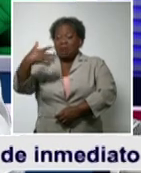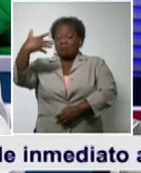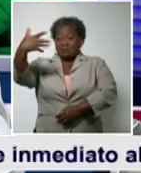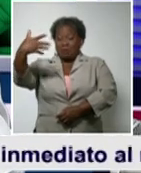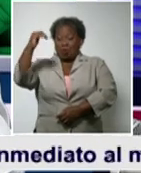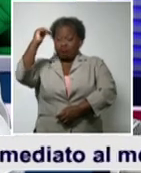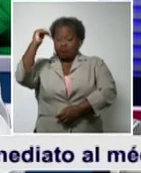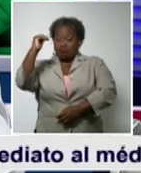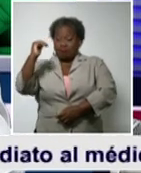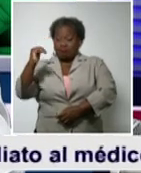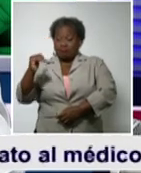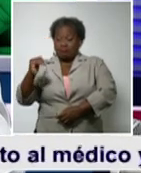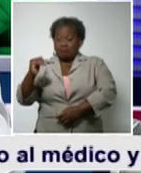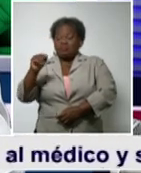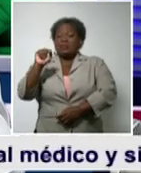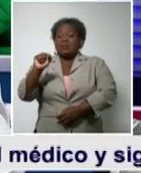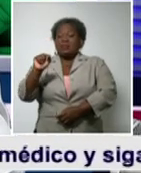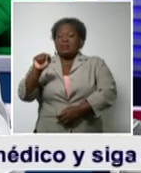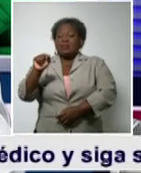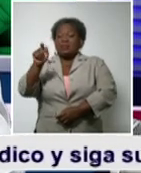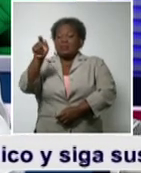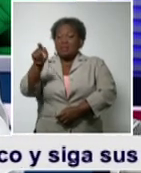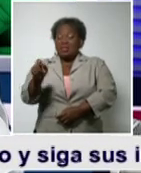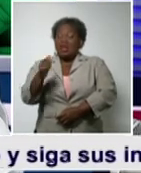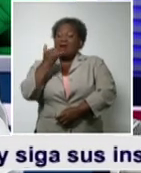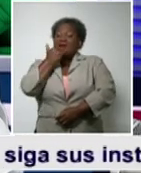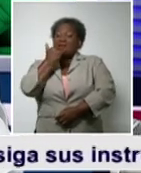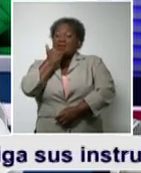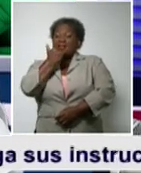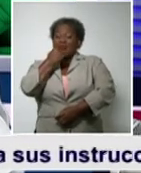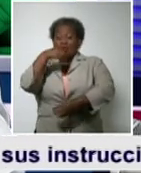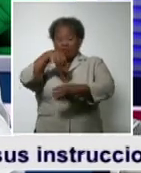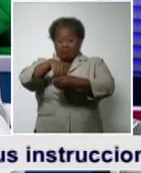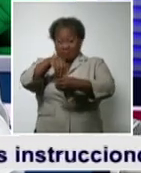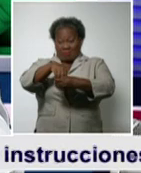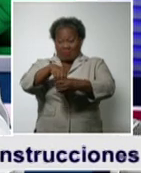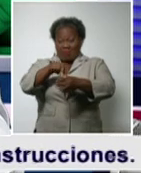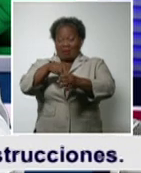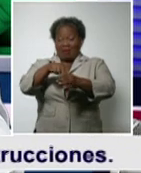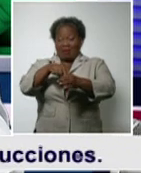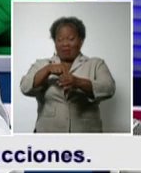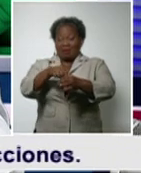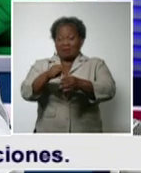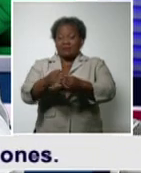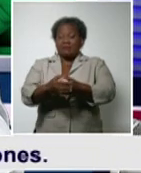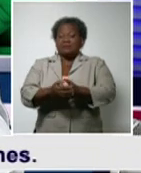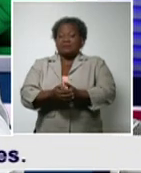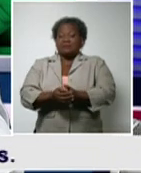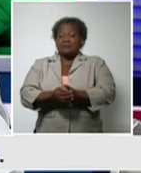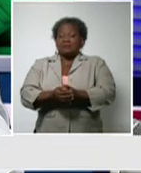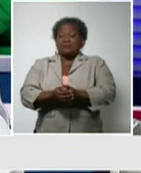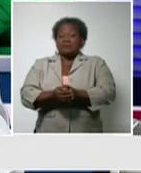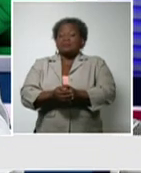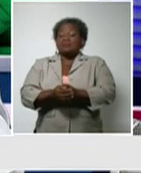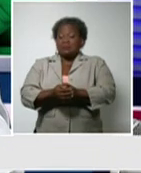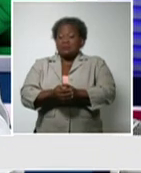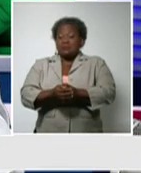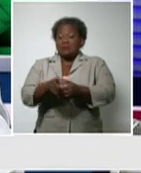de casos, de tasa de incidencia de casos confirmados, pero es una provincia que